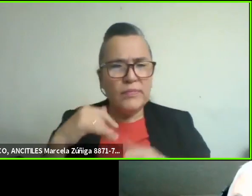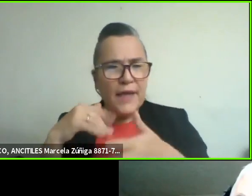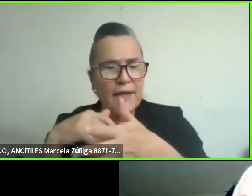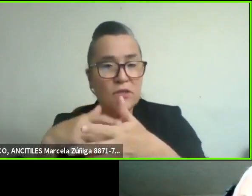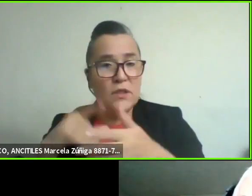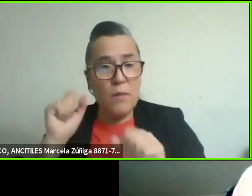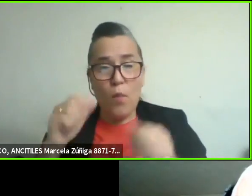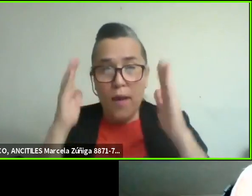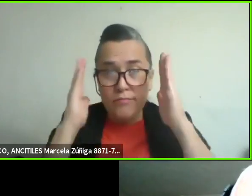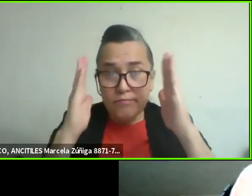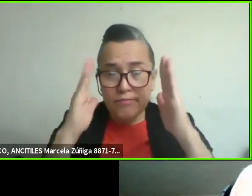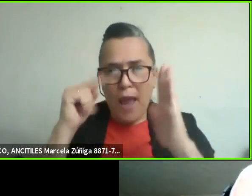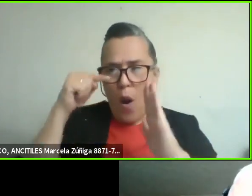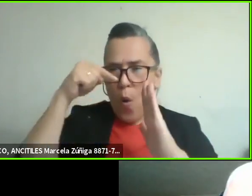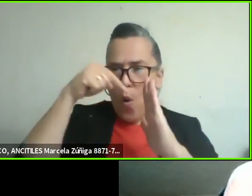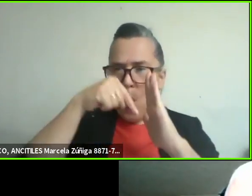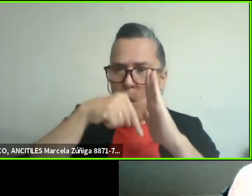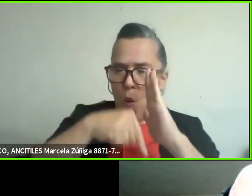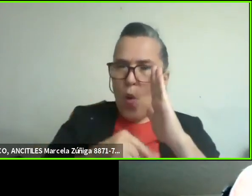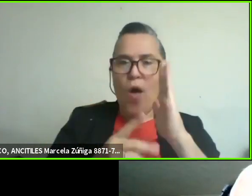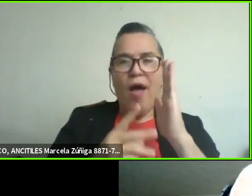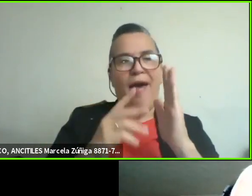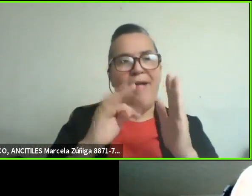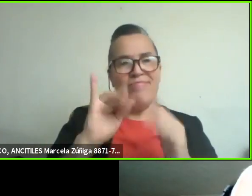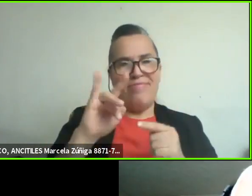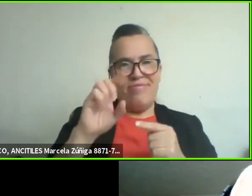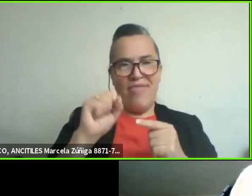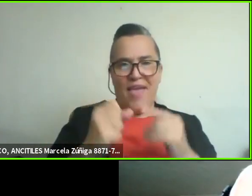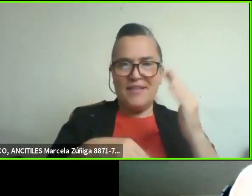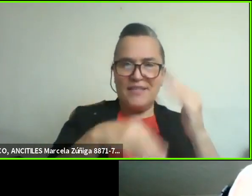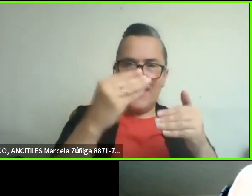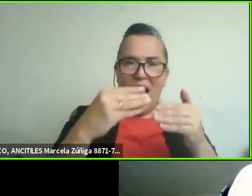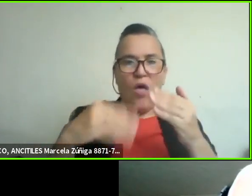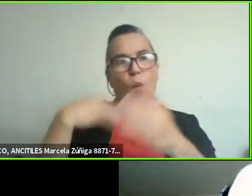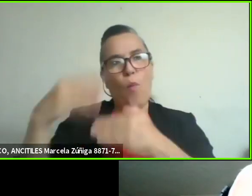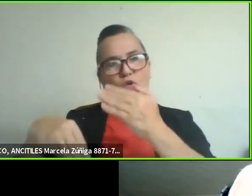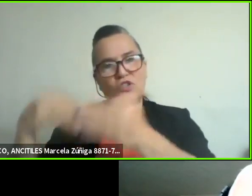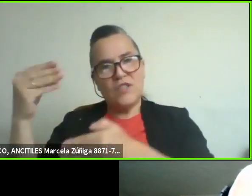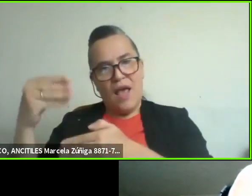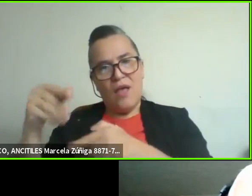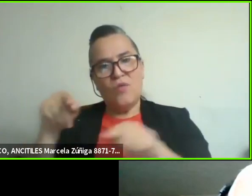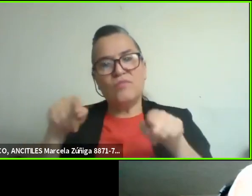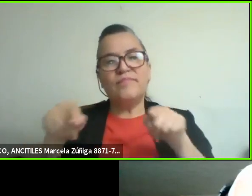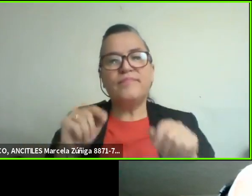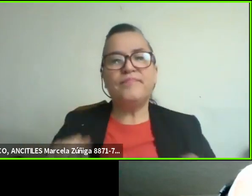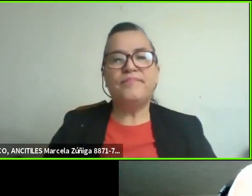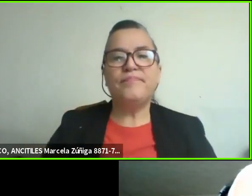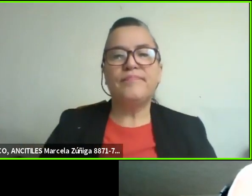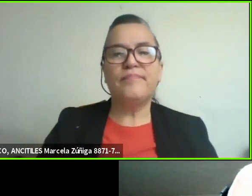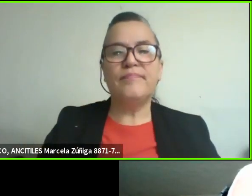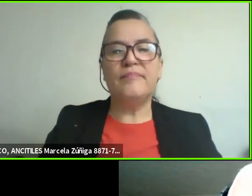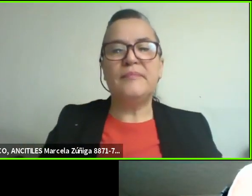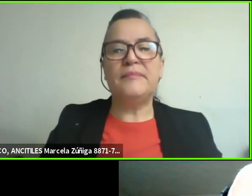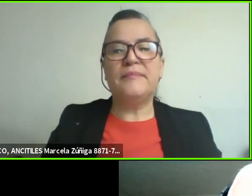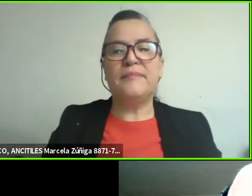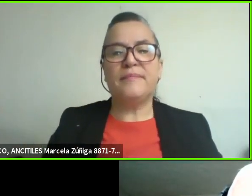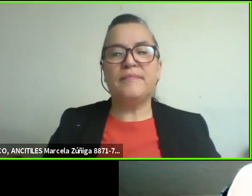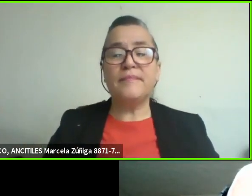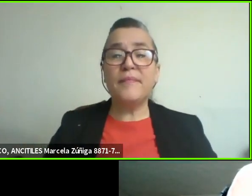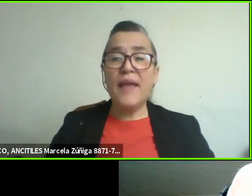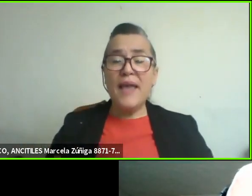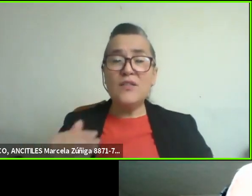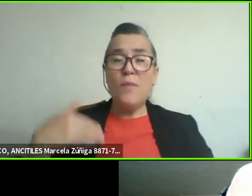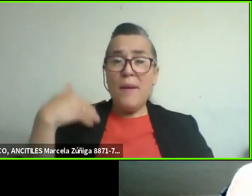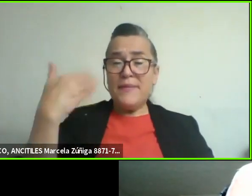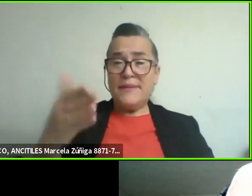dedicarse más a fondo a sus tesis ya sea de grado o de posgrado doctor la siguiente pregunta va nos hace reflexionar que esto va más